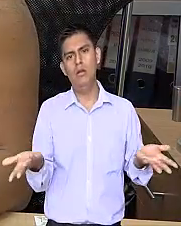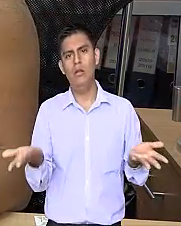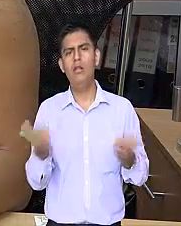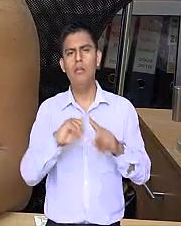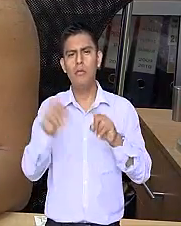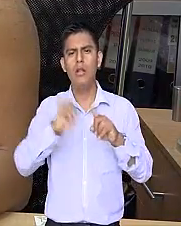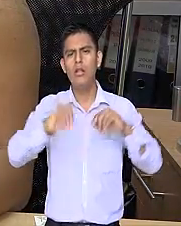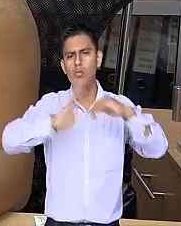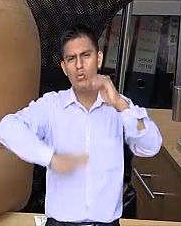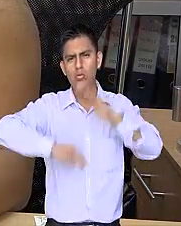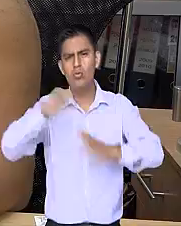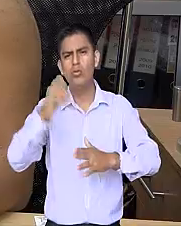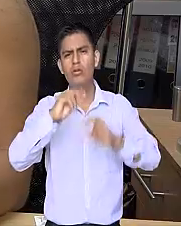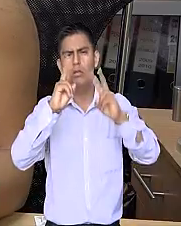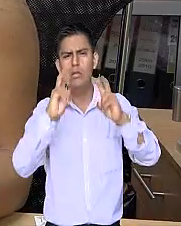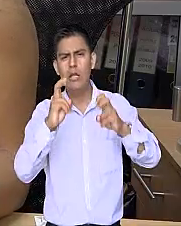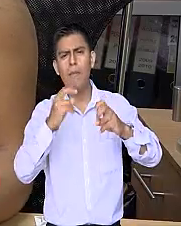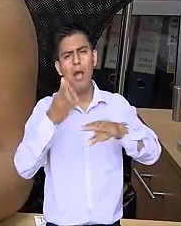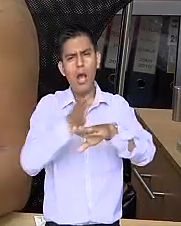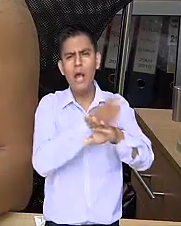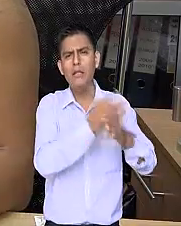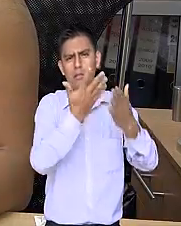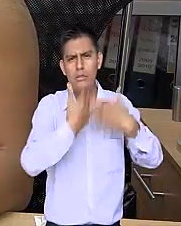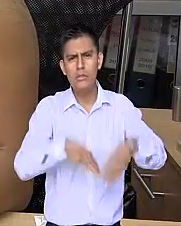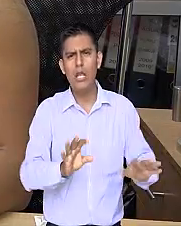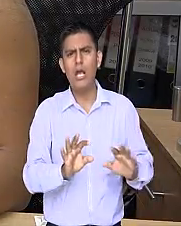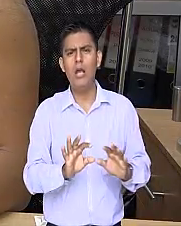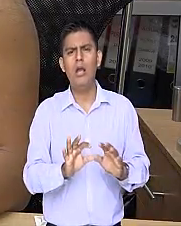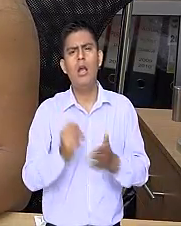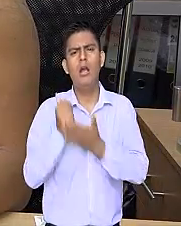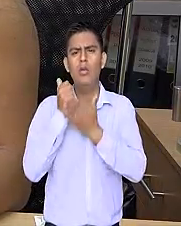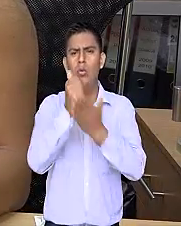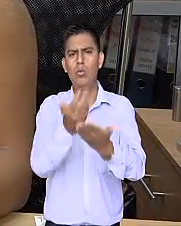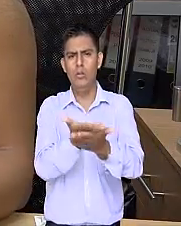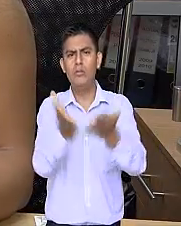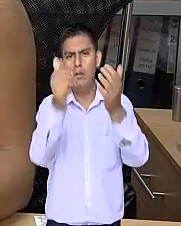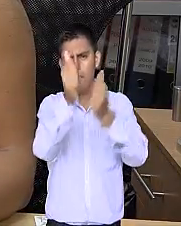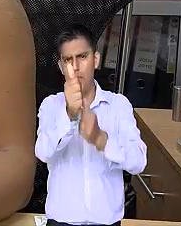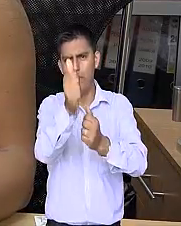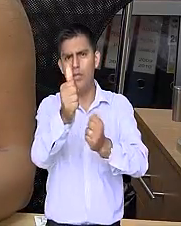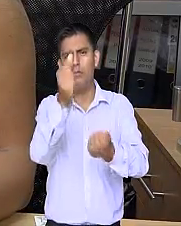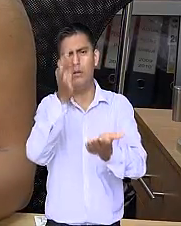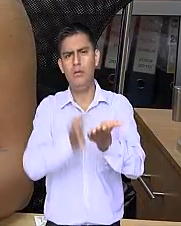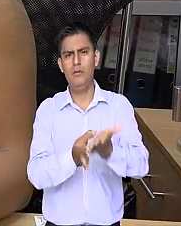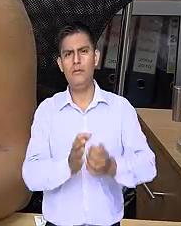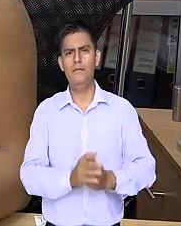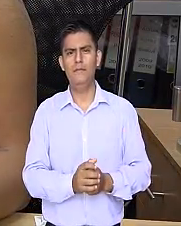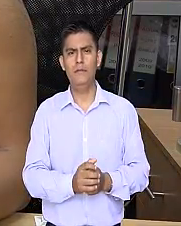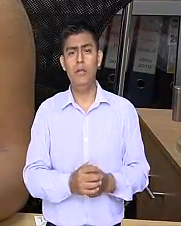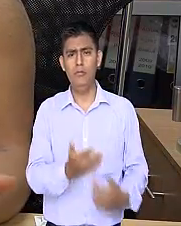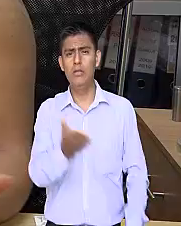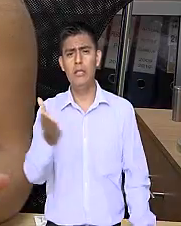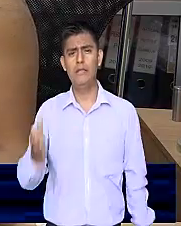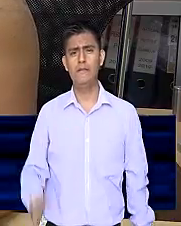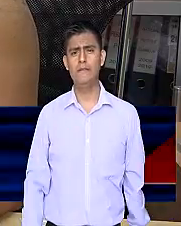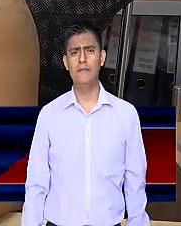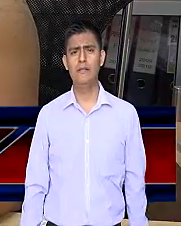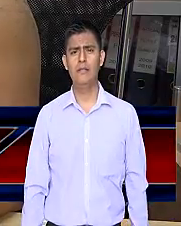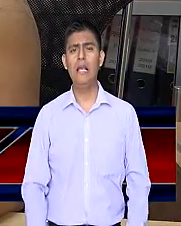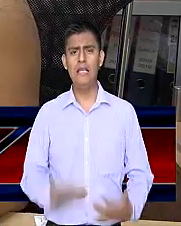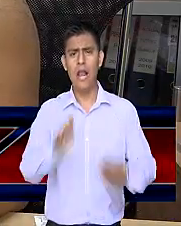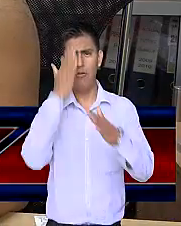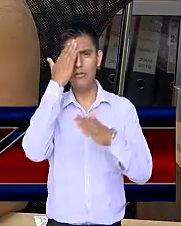obras que esta administración y las anteriores pues han venido realizando en beneficio de los habitantes de nuestro cantón. Ya lo